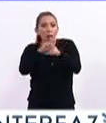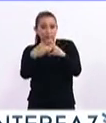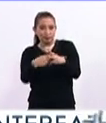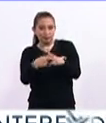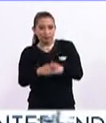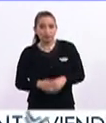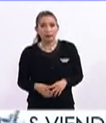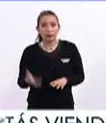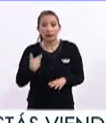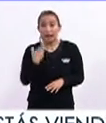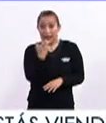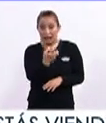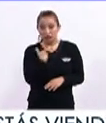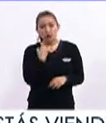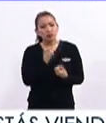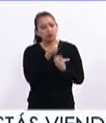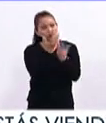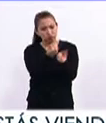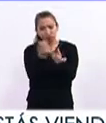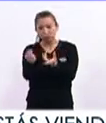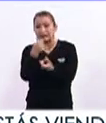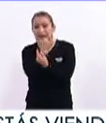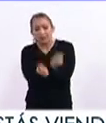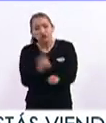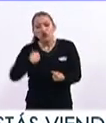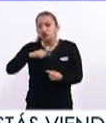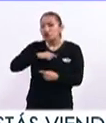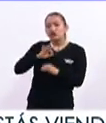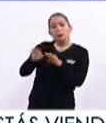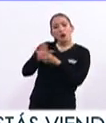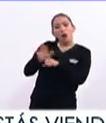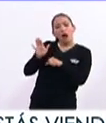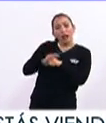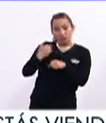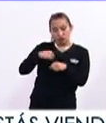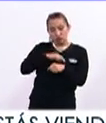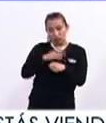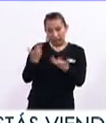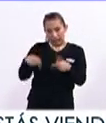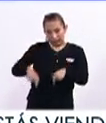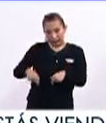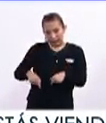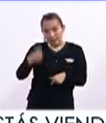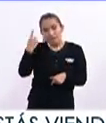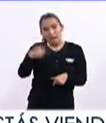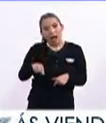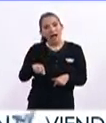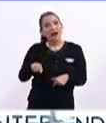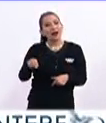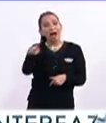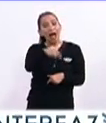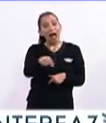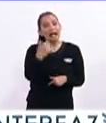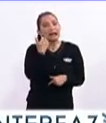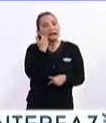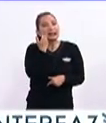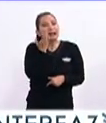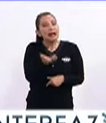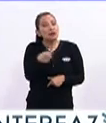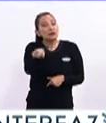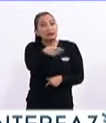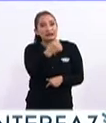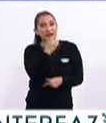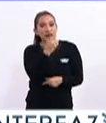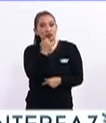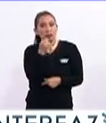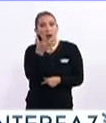medimos. Prácticamente les compartimos a los niños un poco de nuestro trabajo y de lo que nosotros hacemos para intentar que